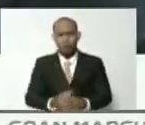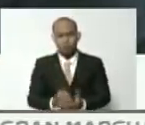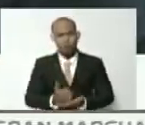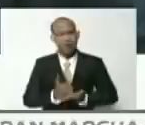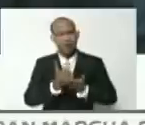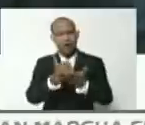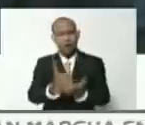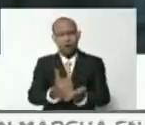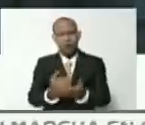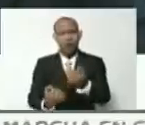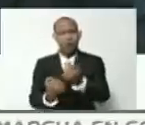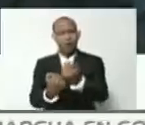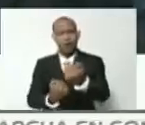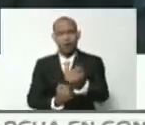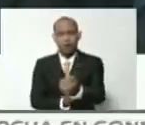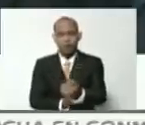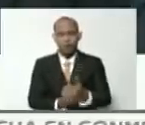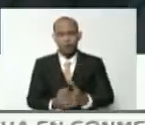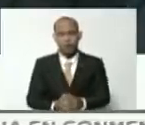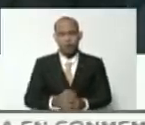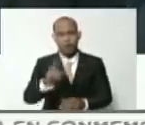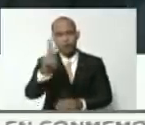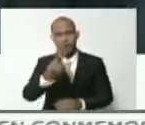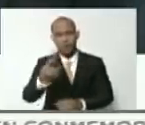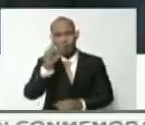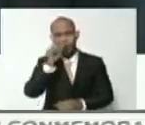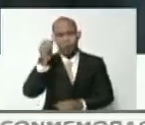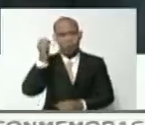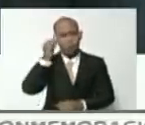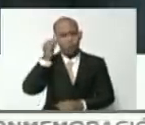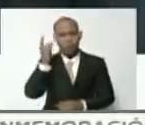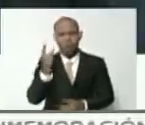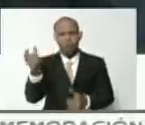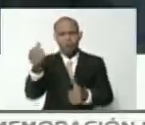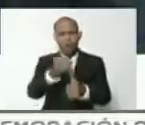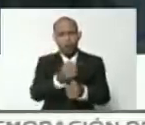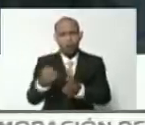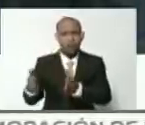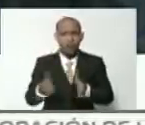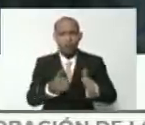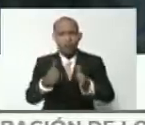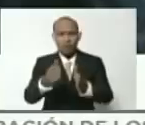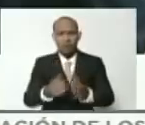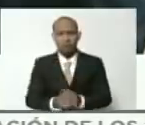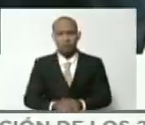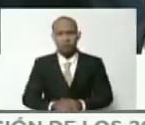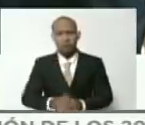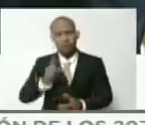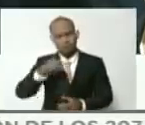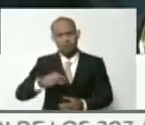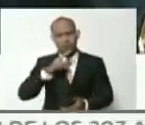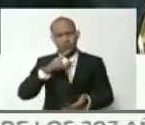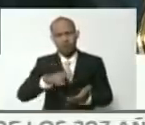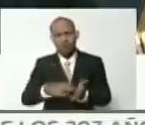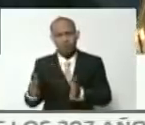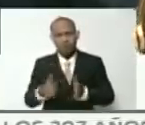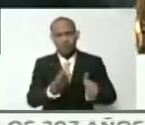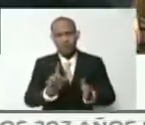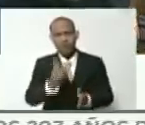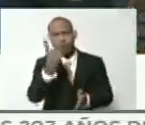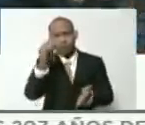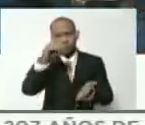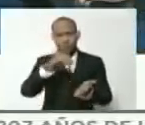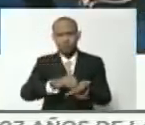ayudar, apoyar a los venezolanos a encontrar su camino y especialmente el camino en primer lugar